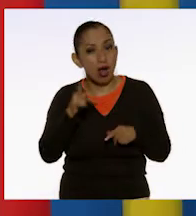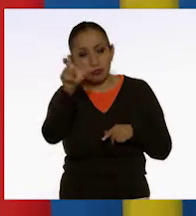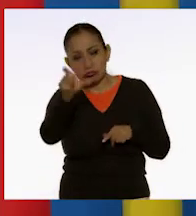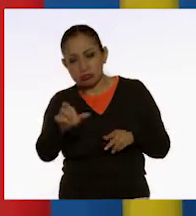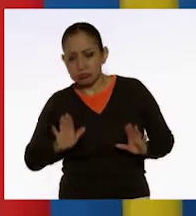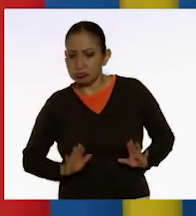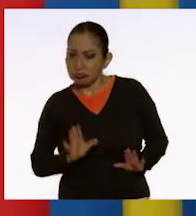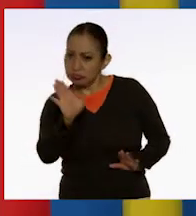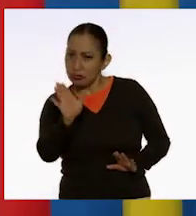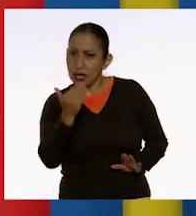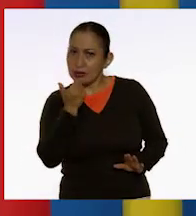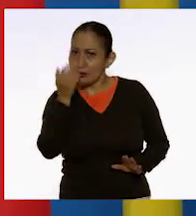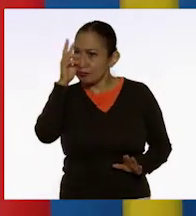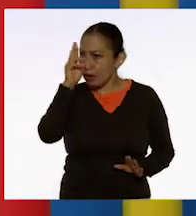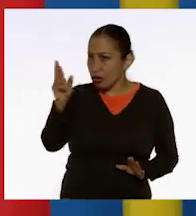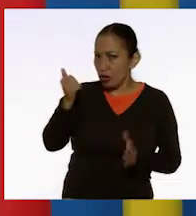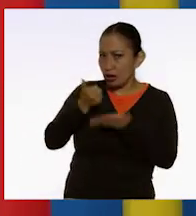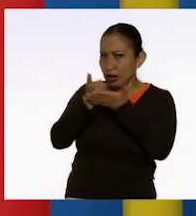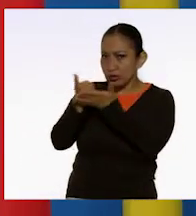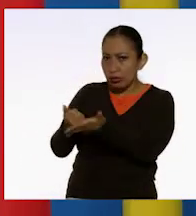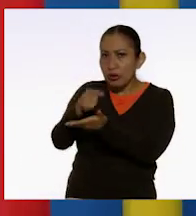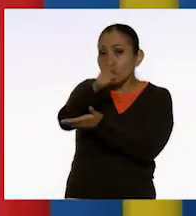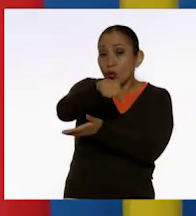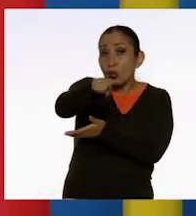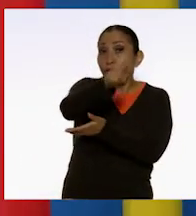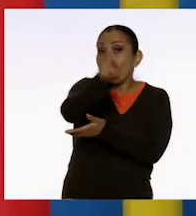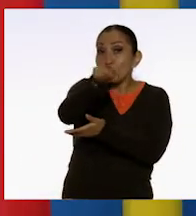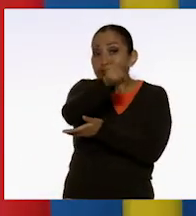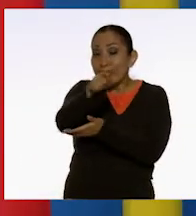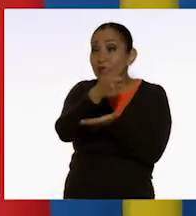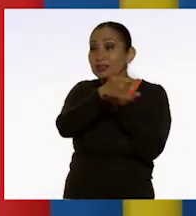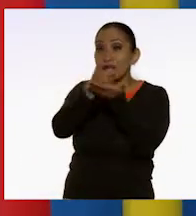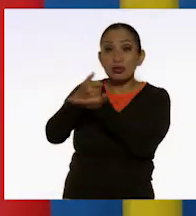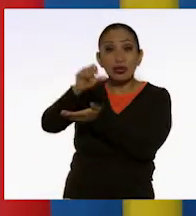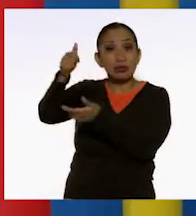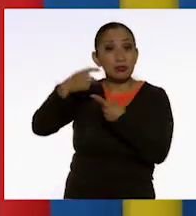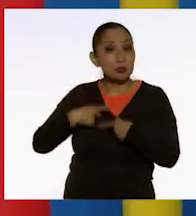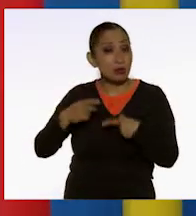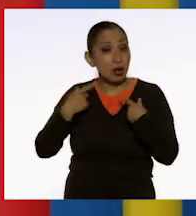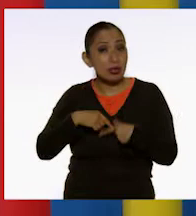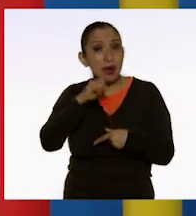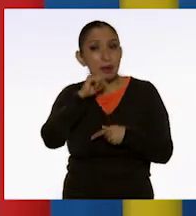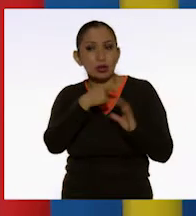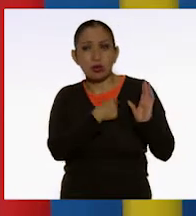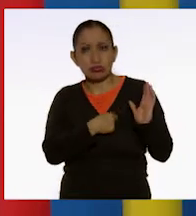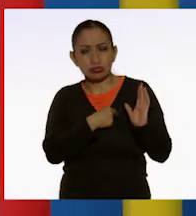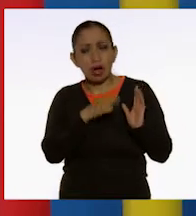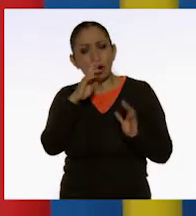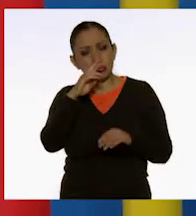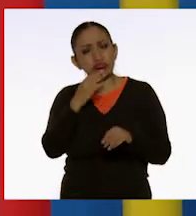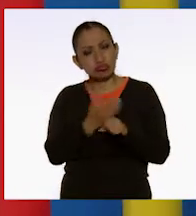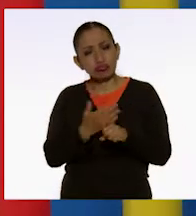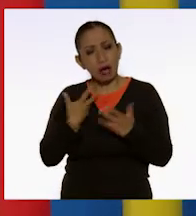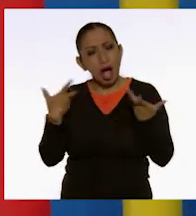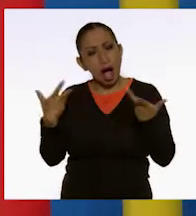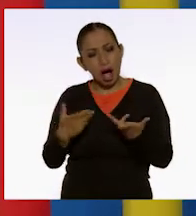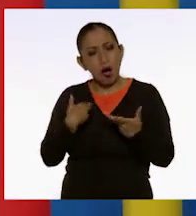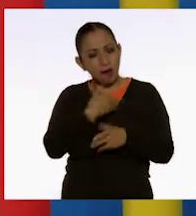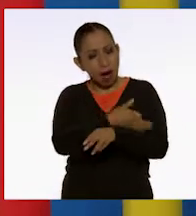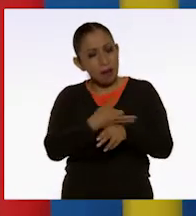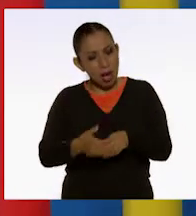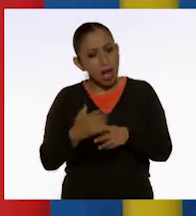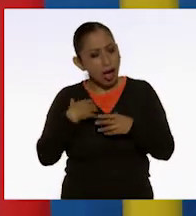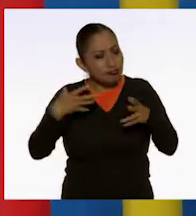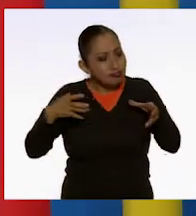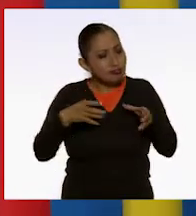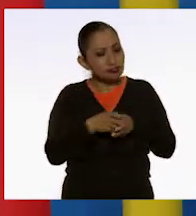con respeto y solidaridad, que se interesen en ayudar a otras y que se comprometen de manera responsable con la familia,